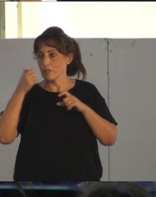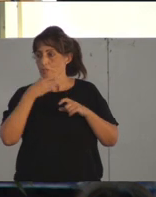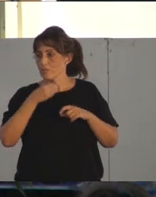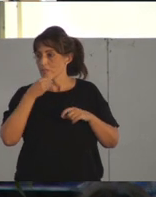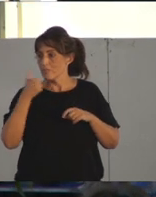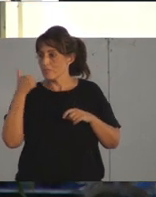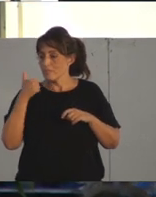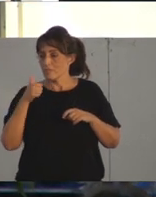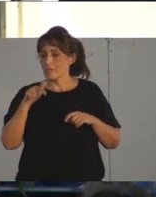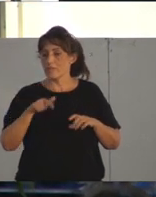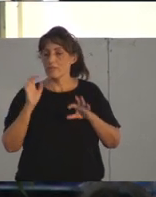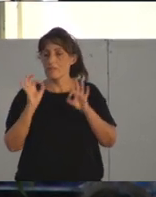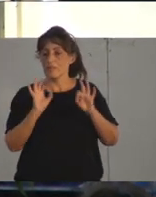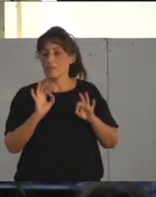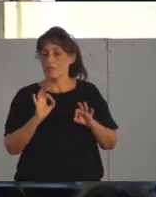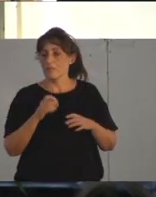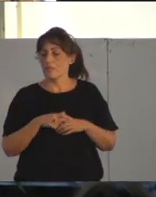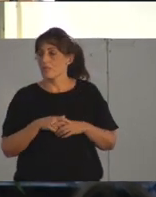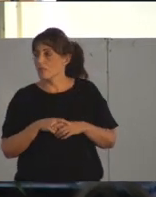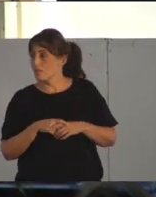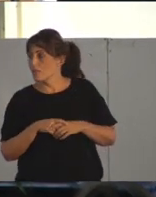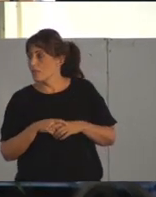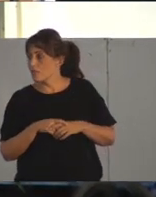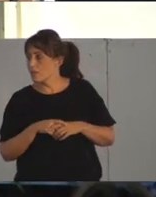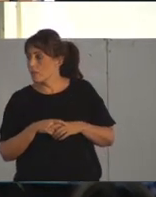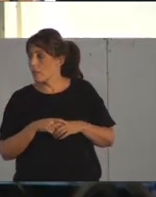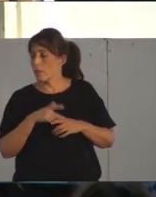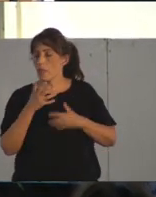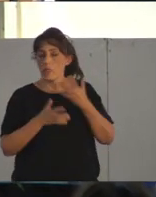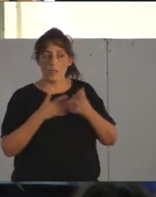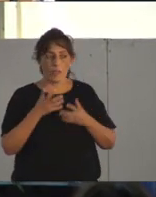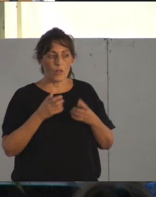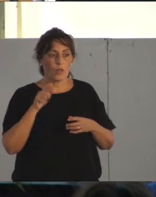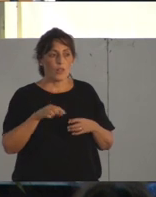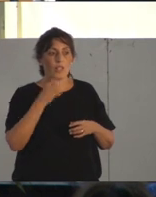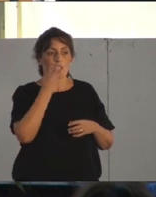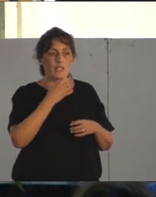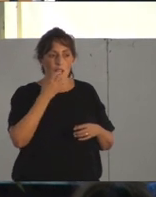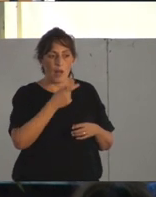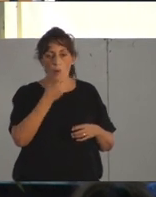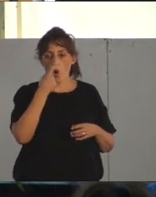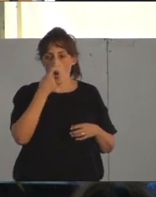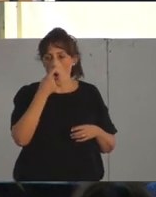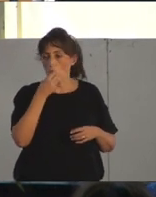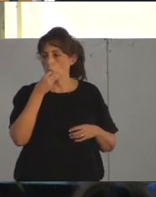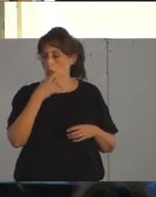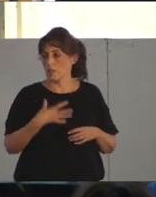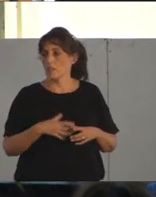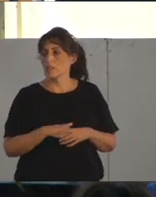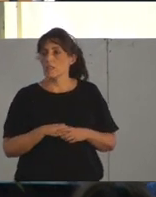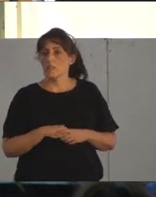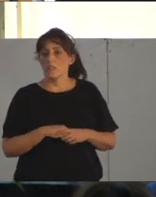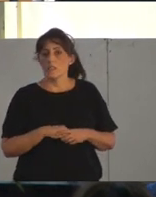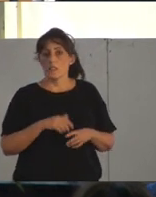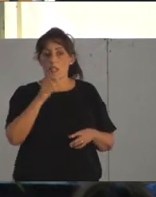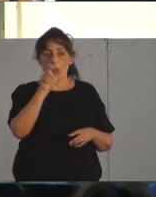realmente es una especie como un pudín de almondeguilla, que tiene todo su sabor y su olor. La persona